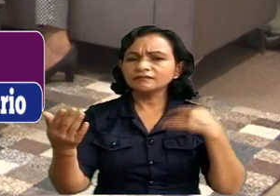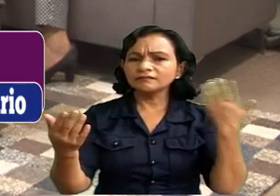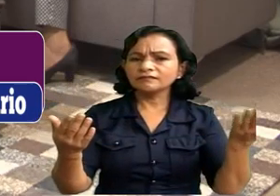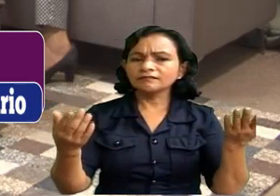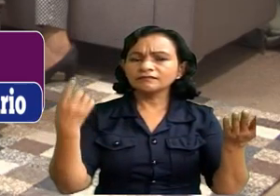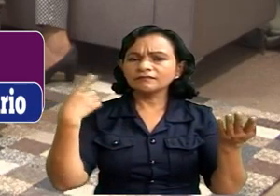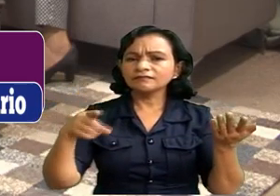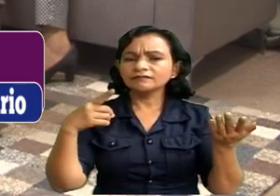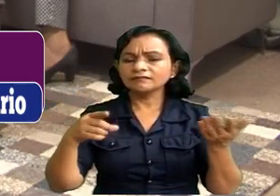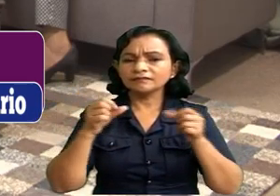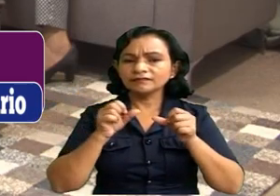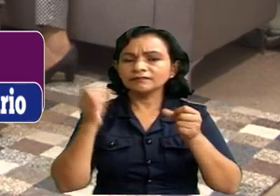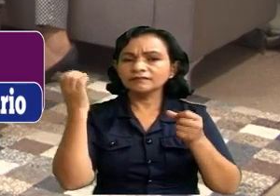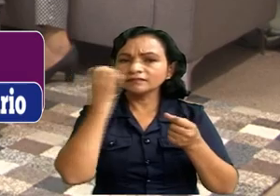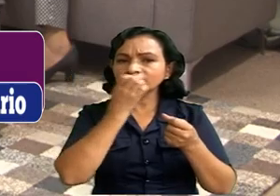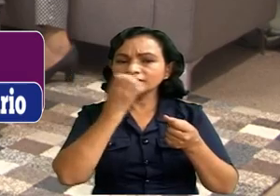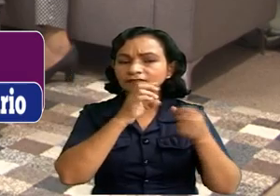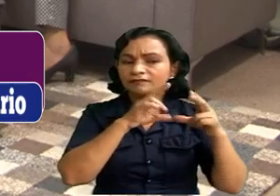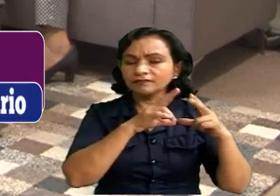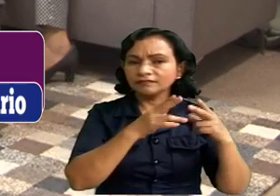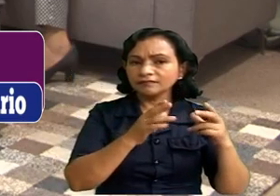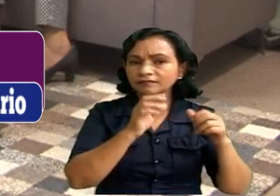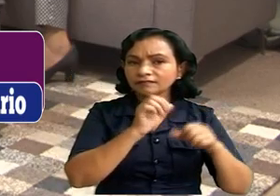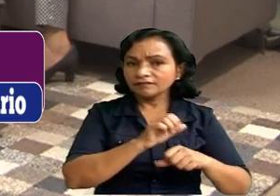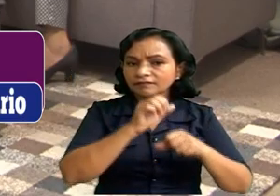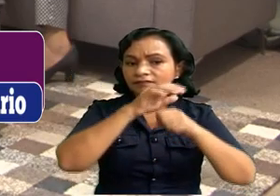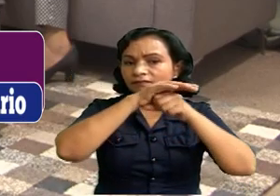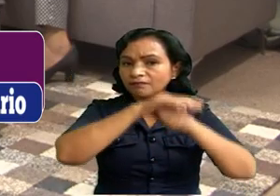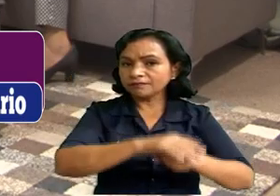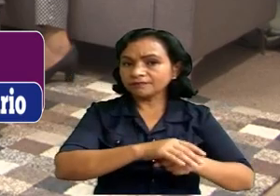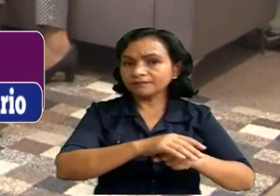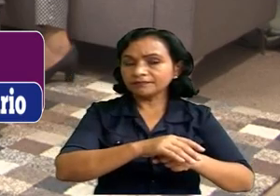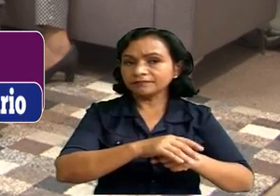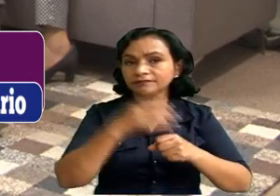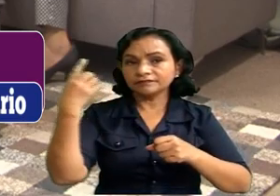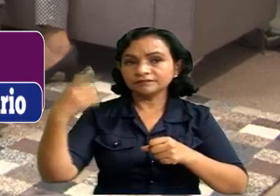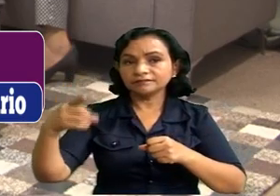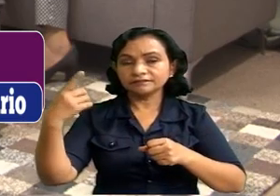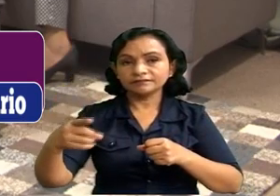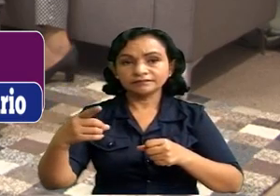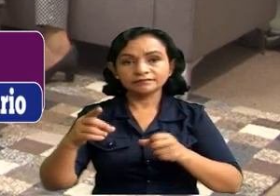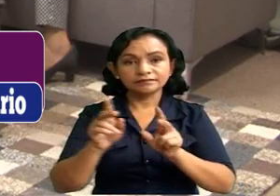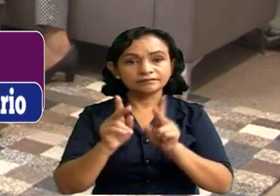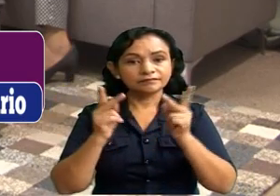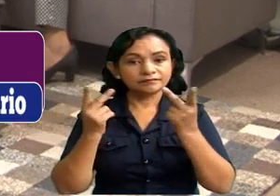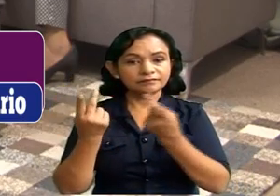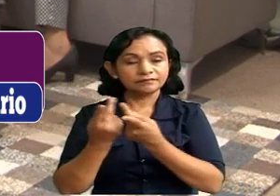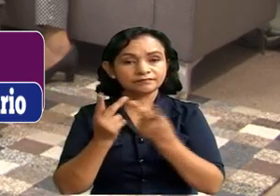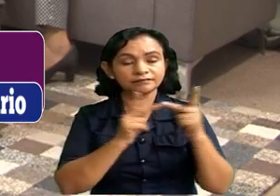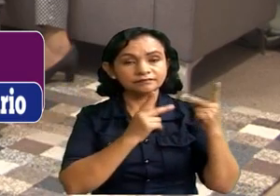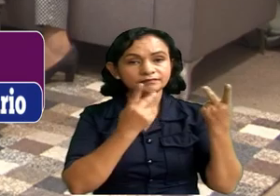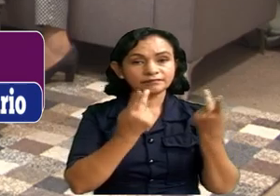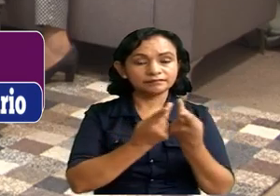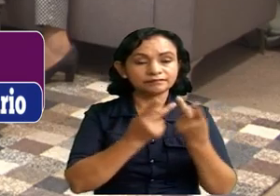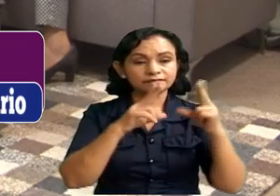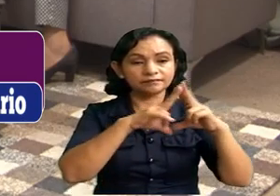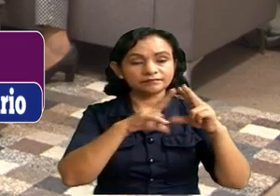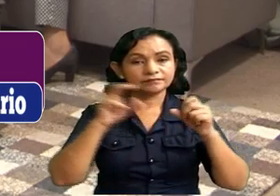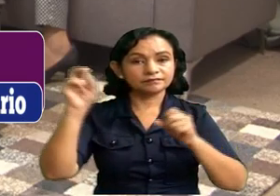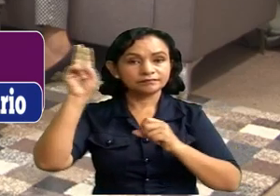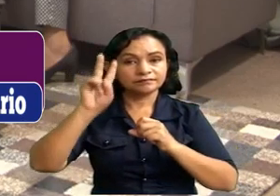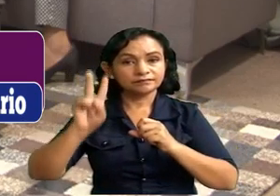seguirnos explotando. Ese es el derecho que ellos están reclamando. Porque cuando estos pueblos, el nuestro y el venezolano,